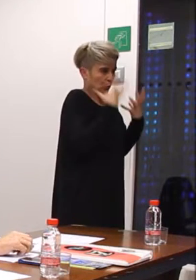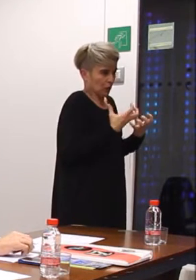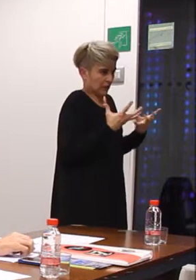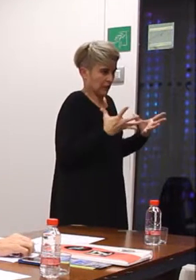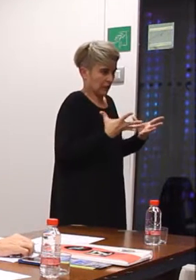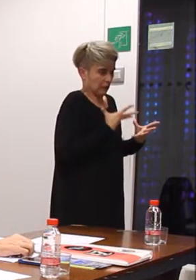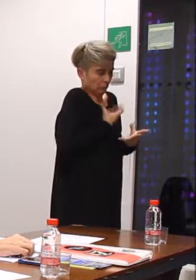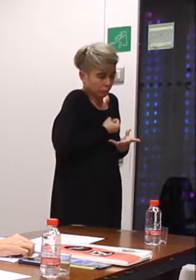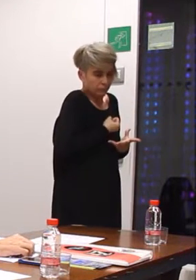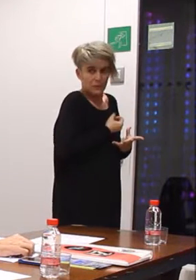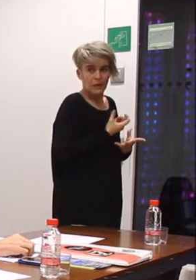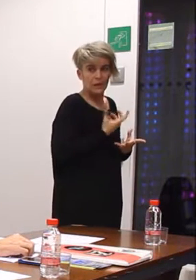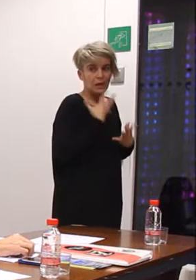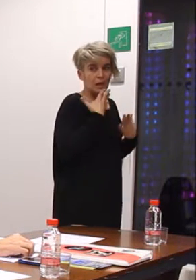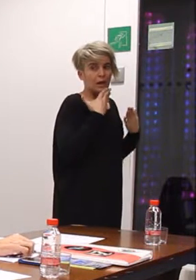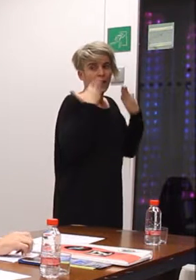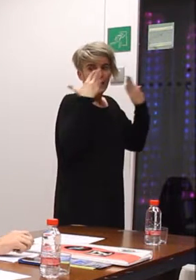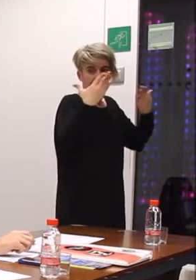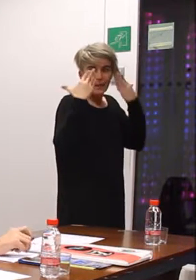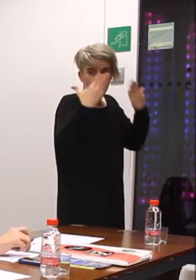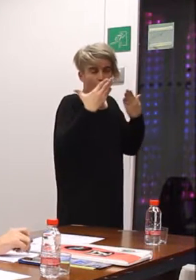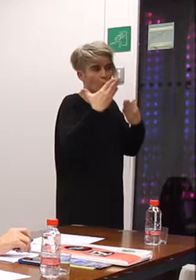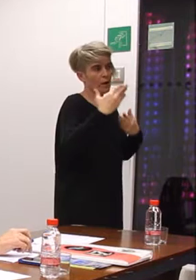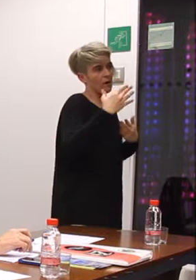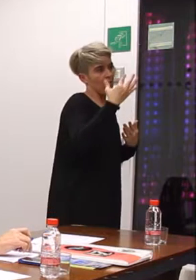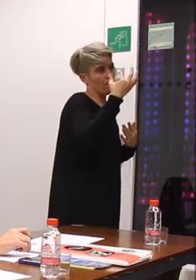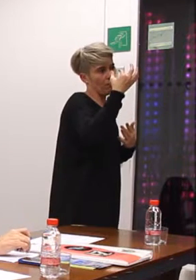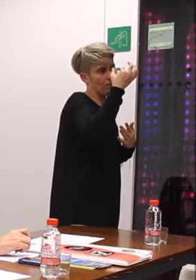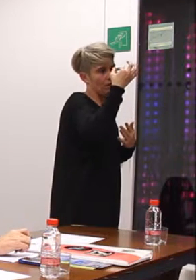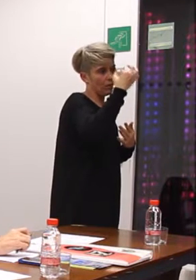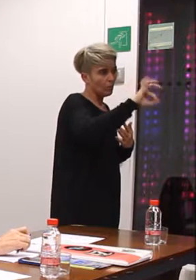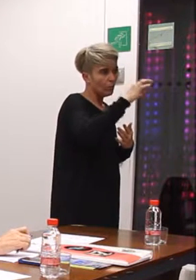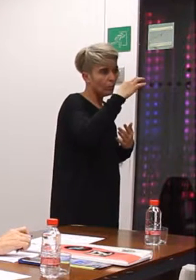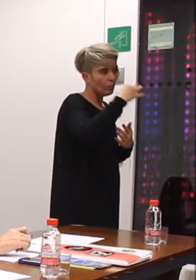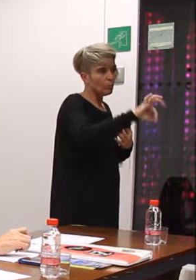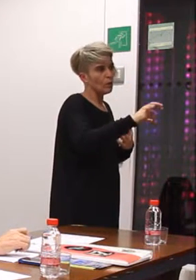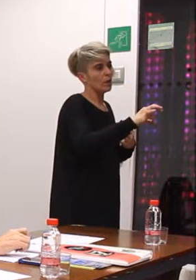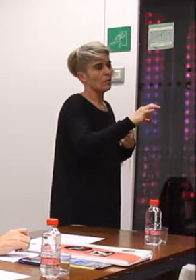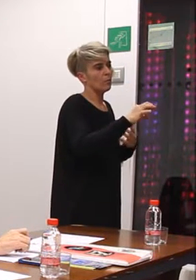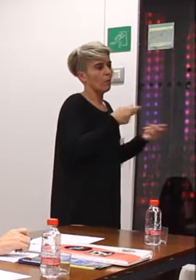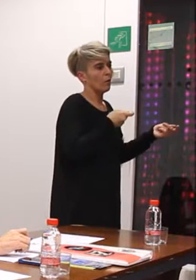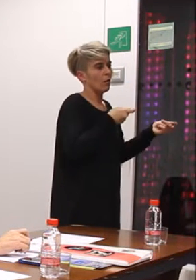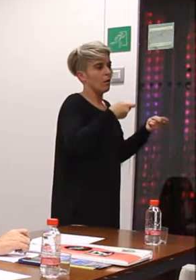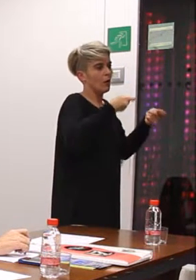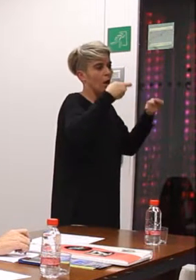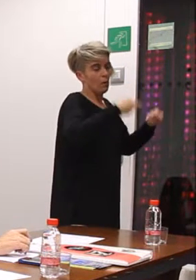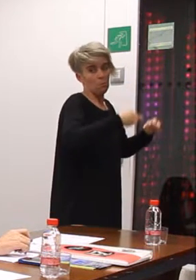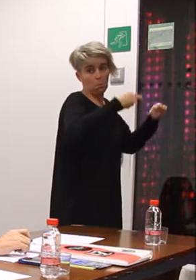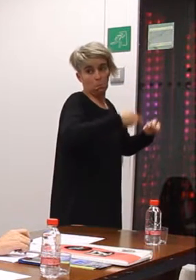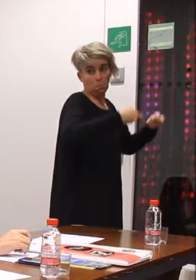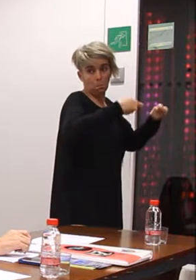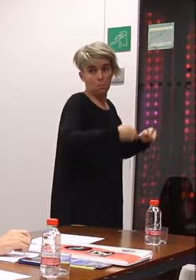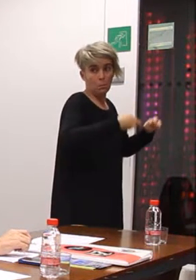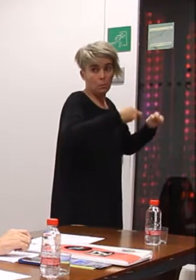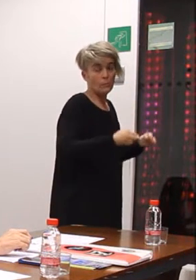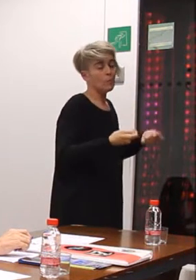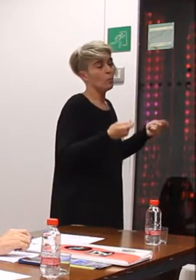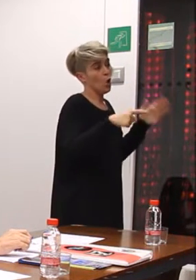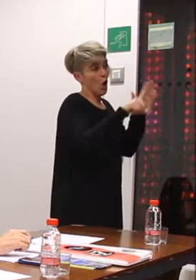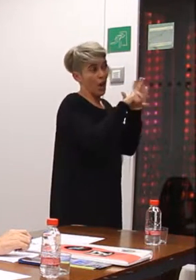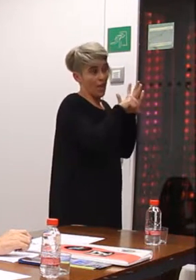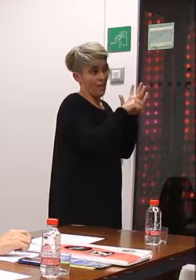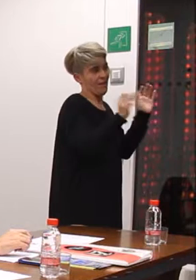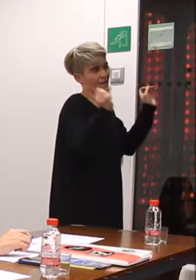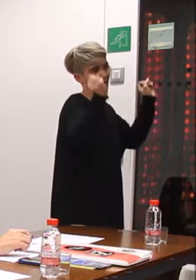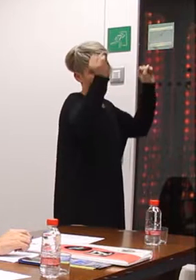También enhorabuena a Podemos por la aprobación de esta nueva ley, que además ha sido aprobada por cuatro de los, o